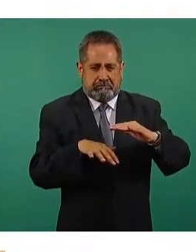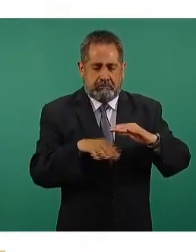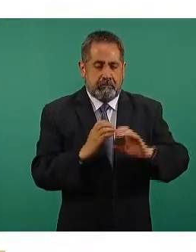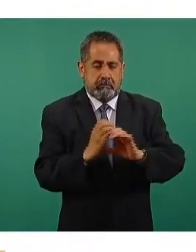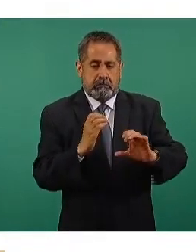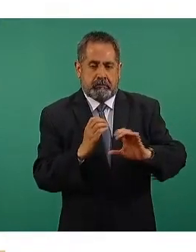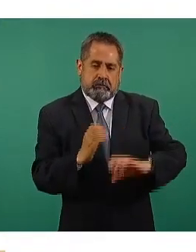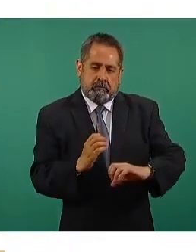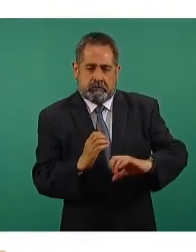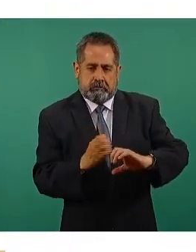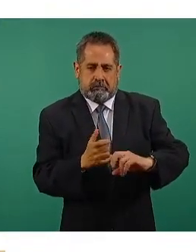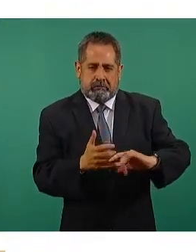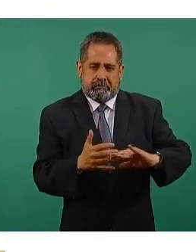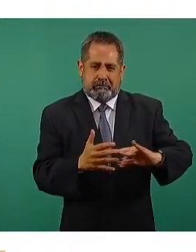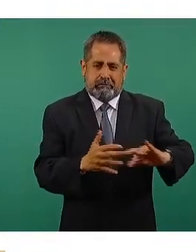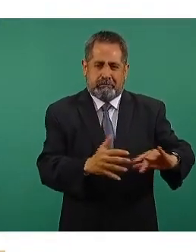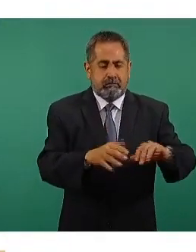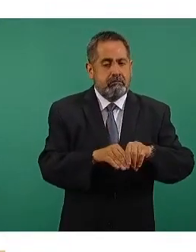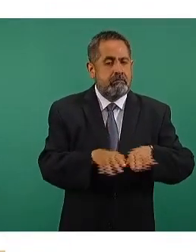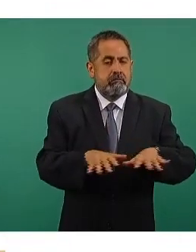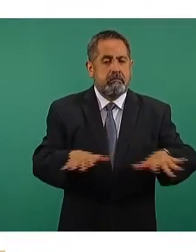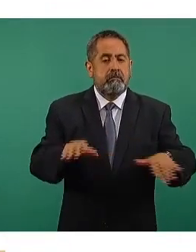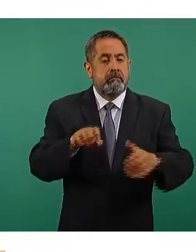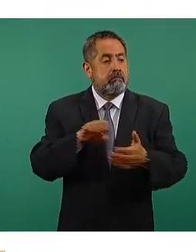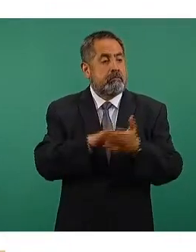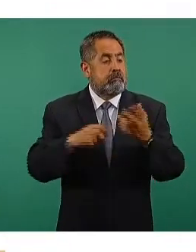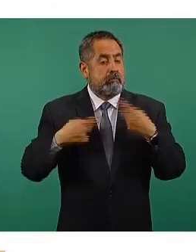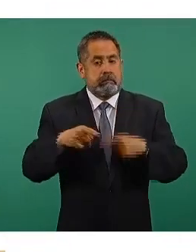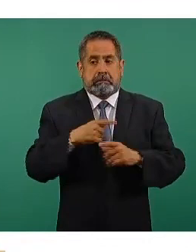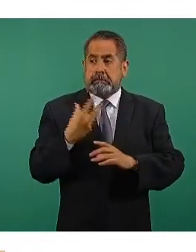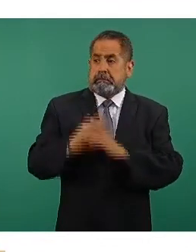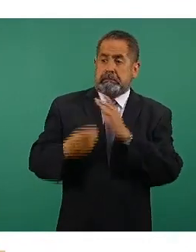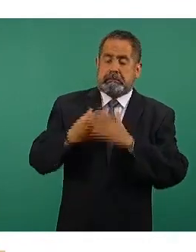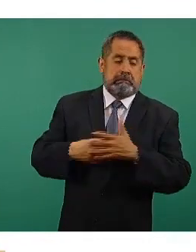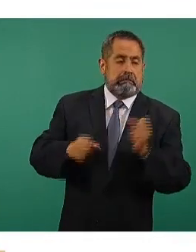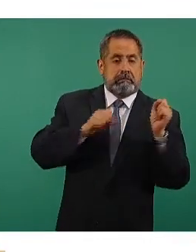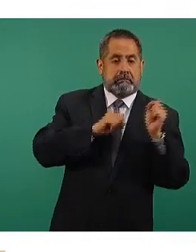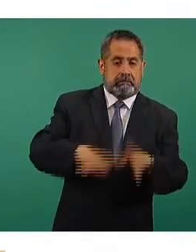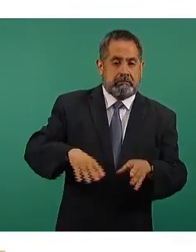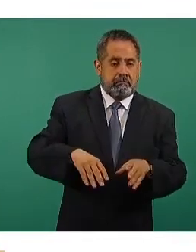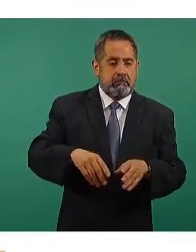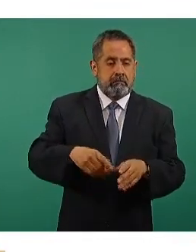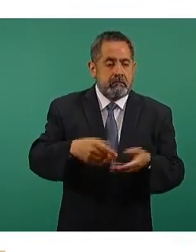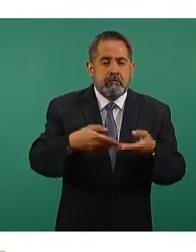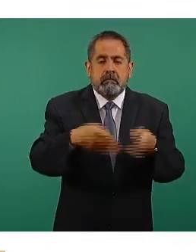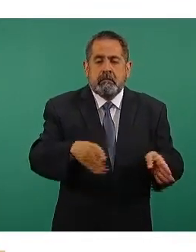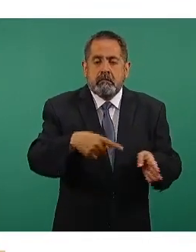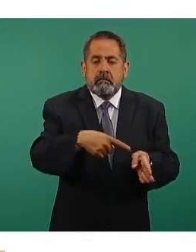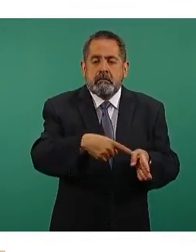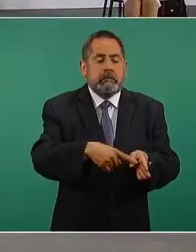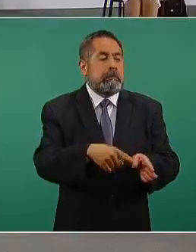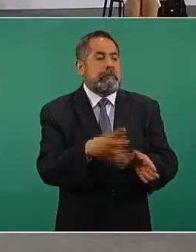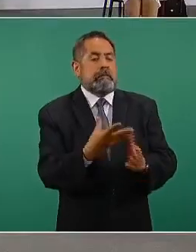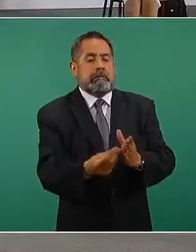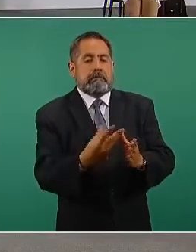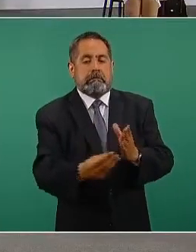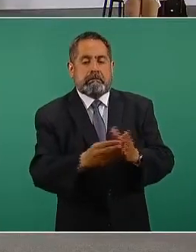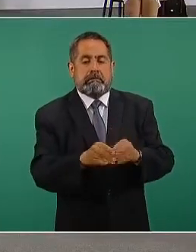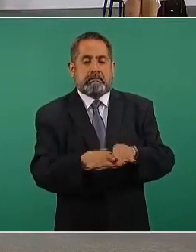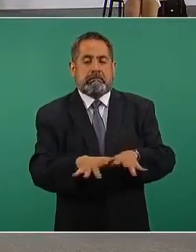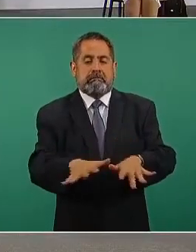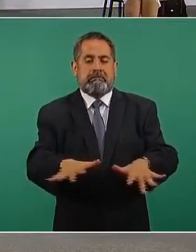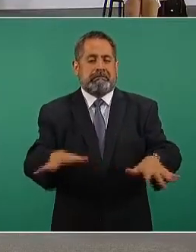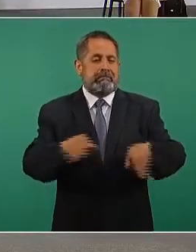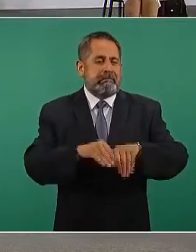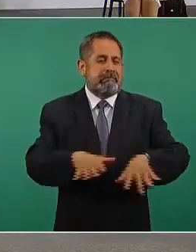hizo que estas personas, que estos sujetos, salieran rápidamente y dejaron la llave de la toma clandestina abierta. Aquí